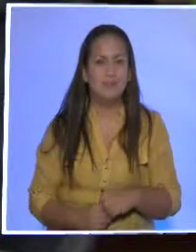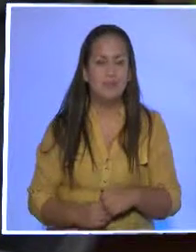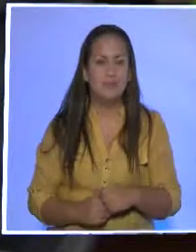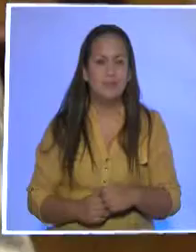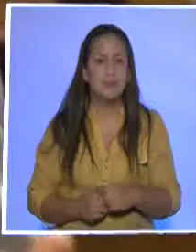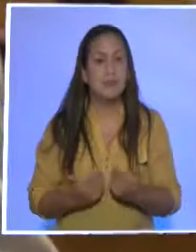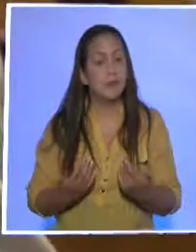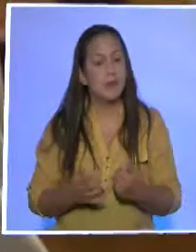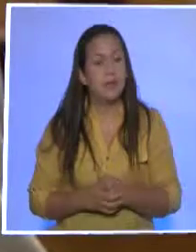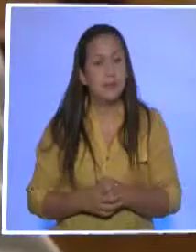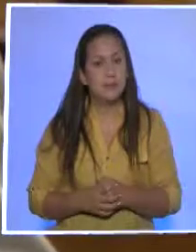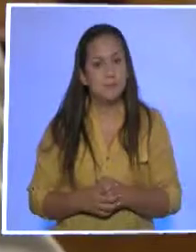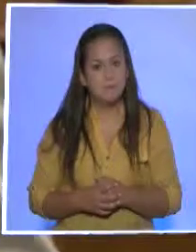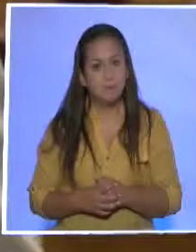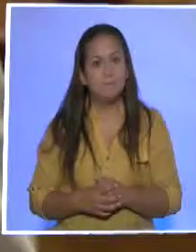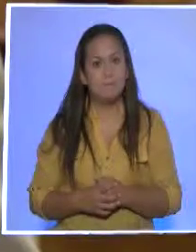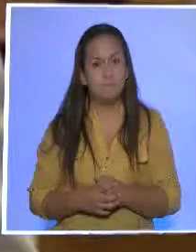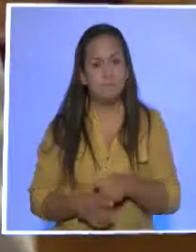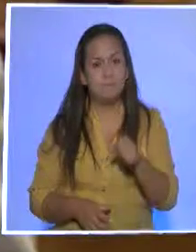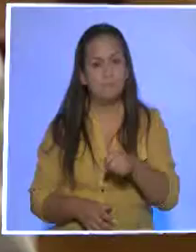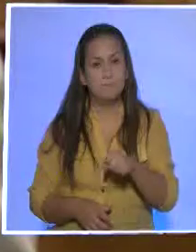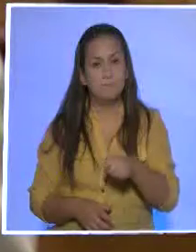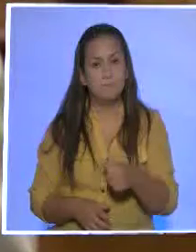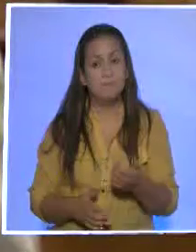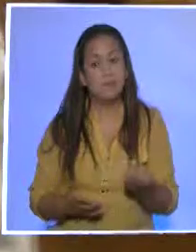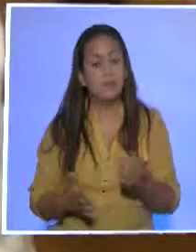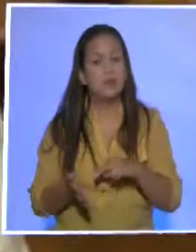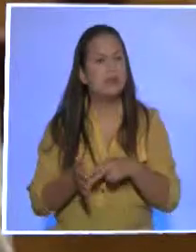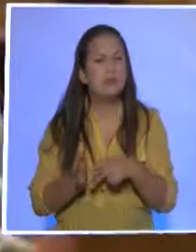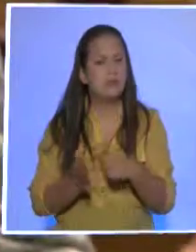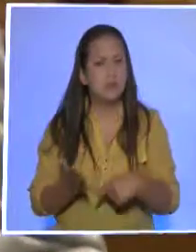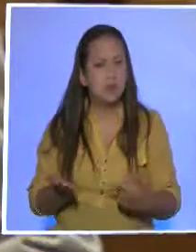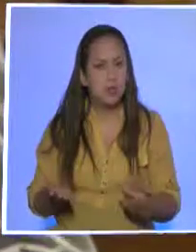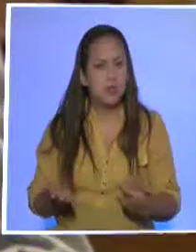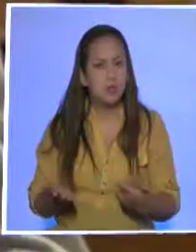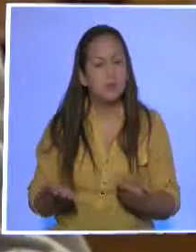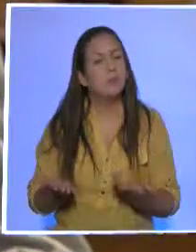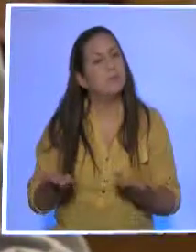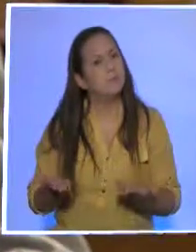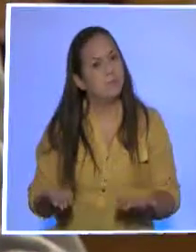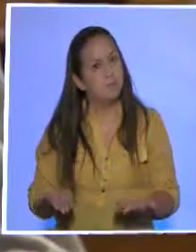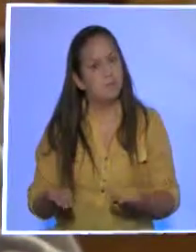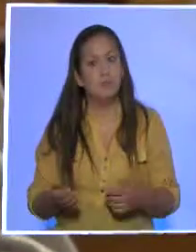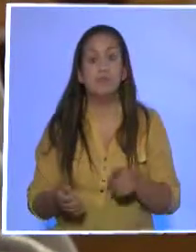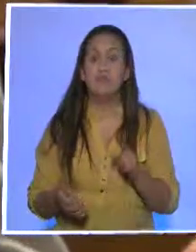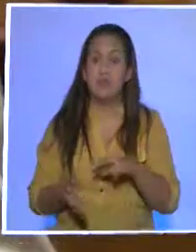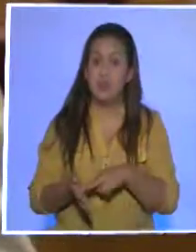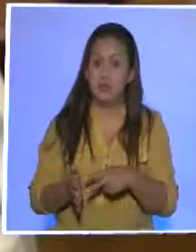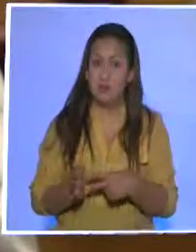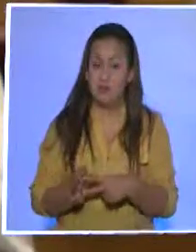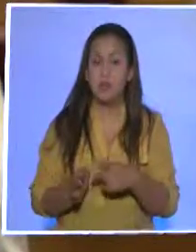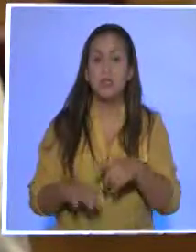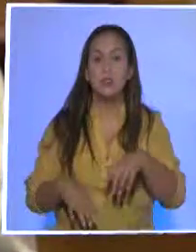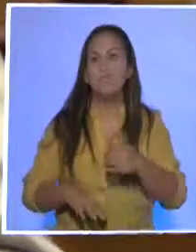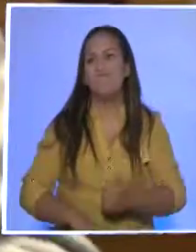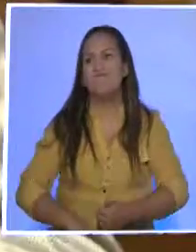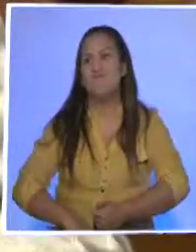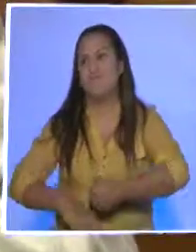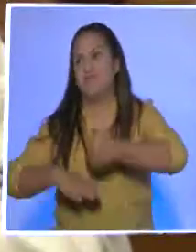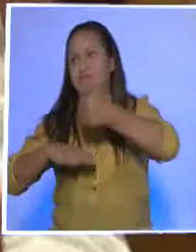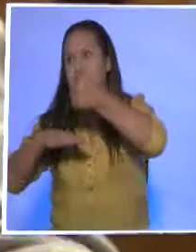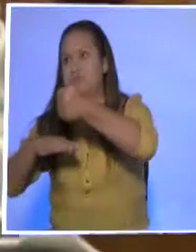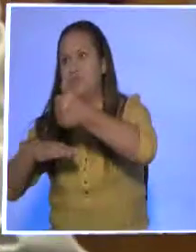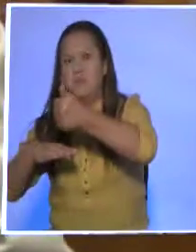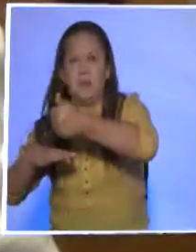y bueno eso de alguna manera también significa quitarles el poder a otros sobre todo la derecha que se